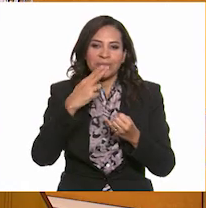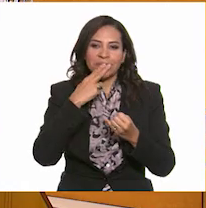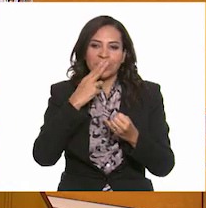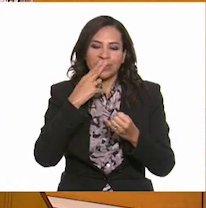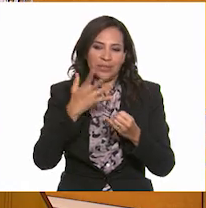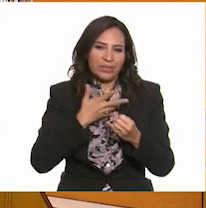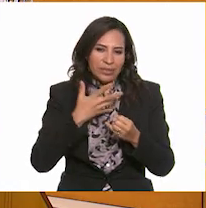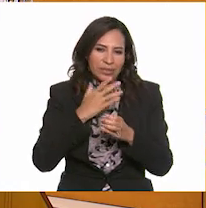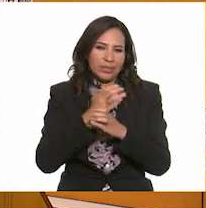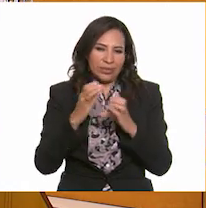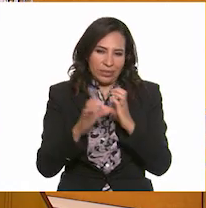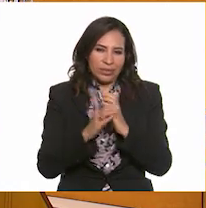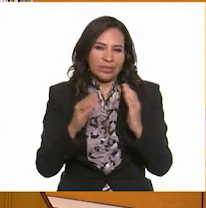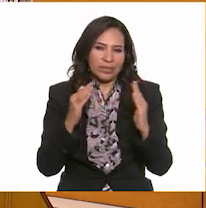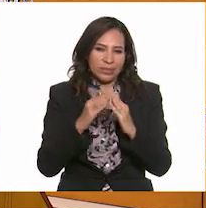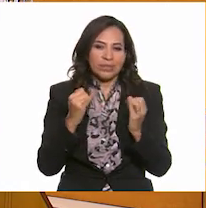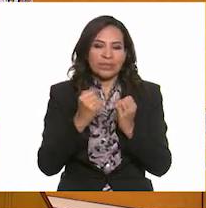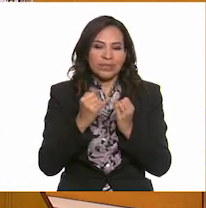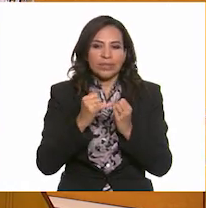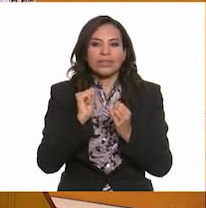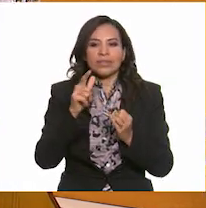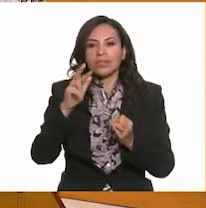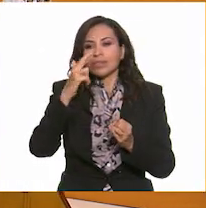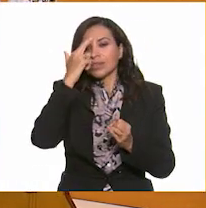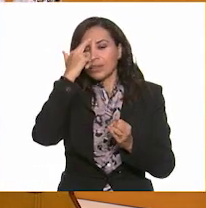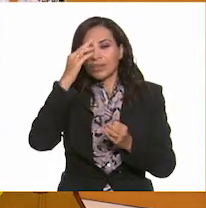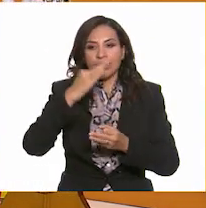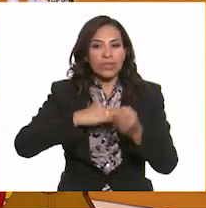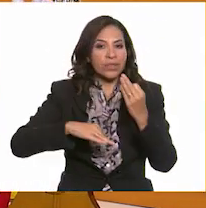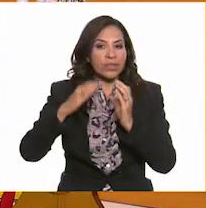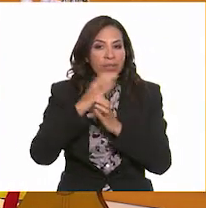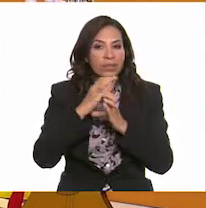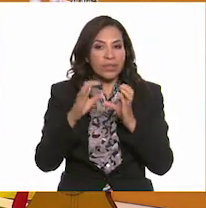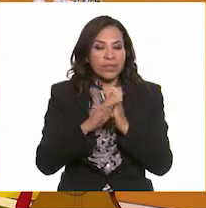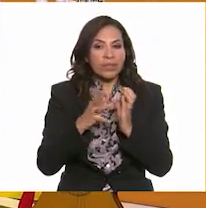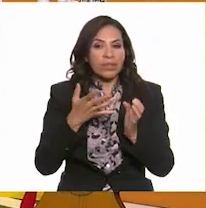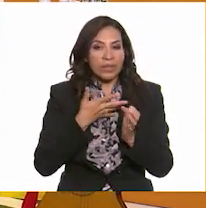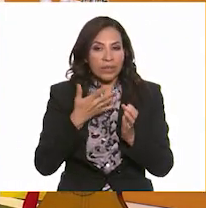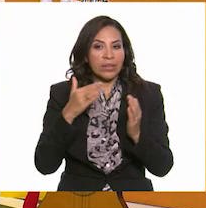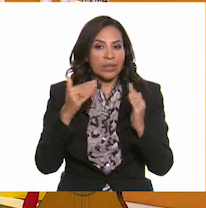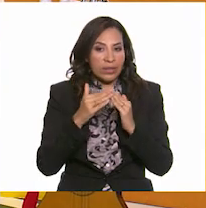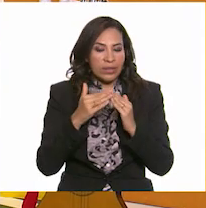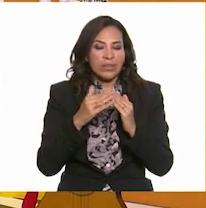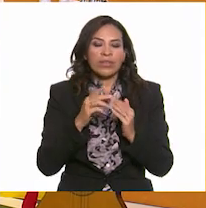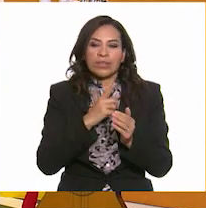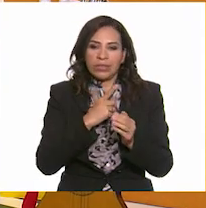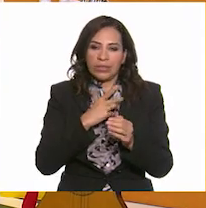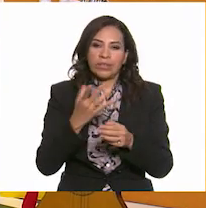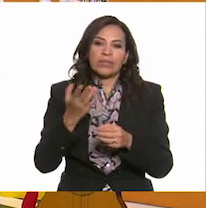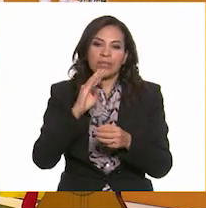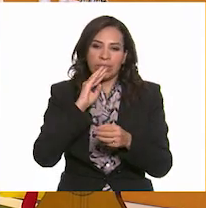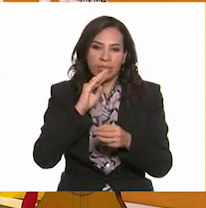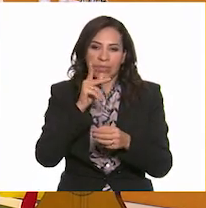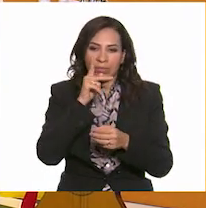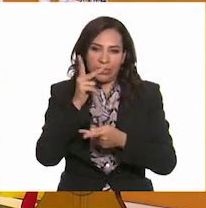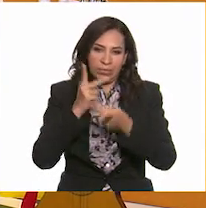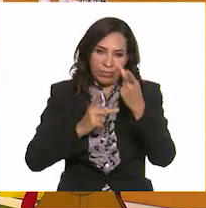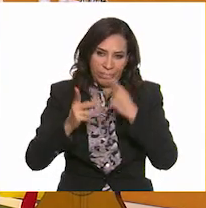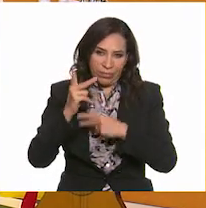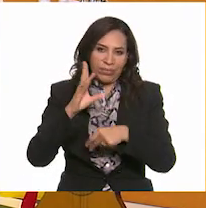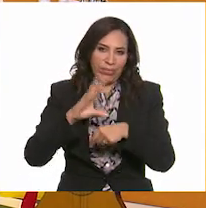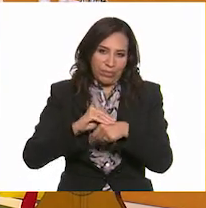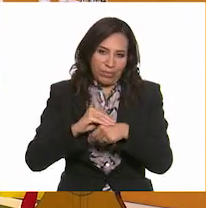lo que tienes a la mano, y obviamente recuerden que todo objeto que ocupemos en casa hay que pedirlo prestado a nuestros padres,